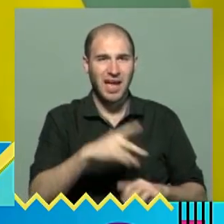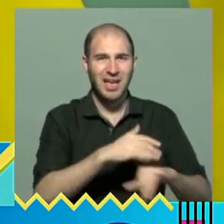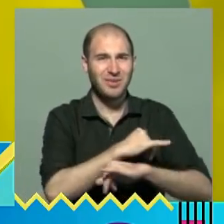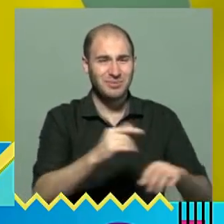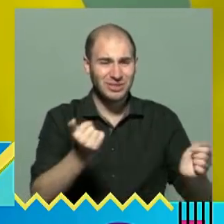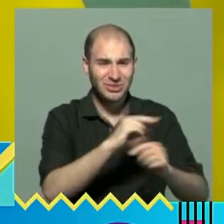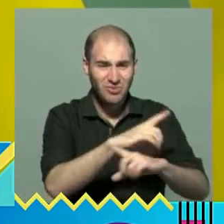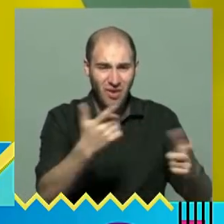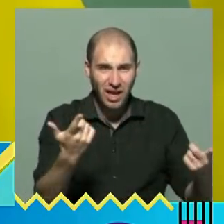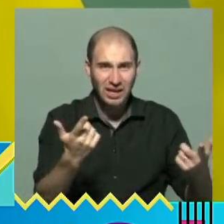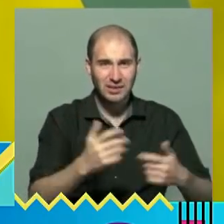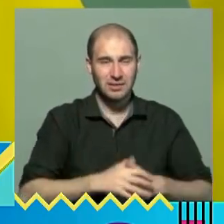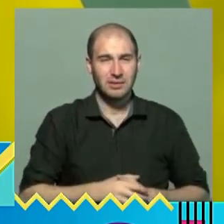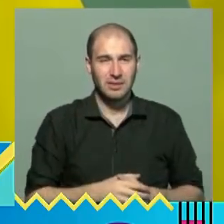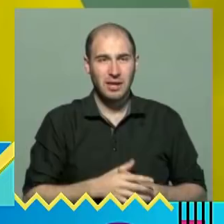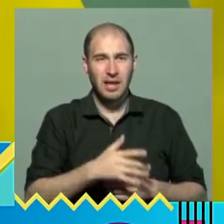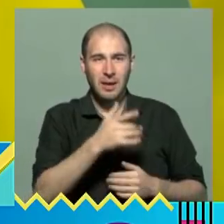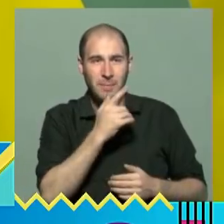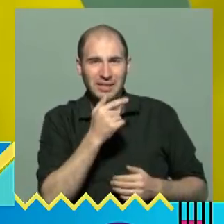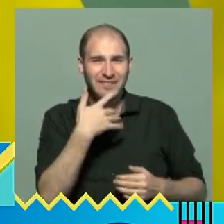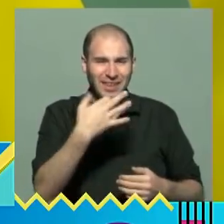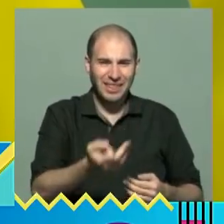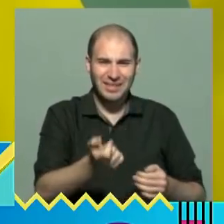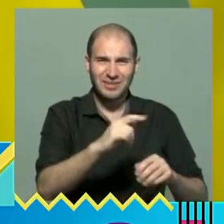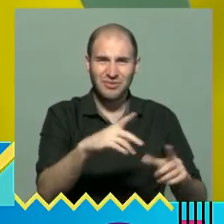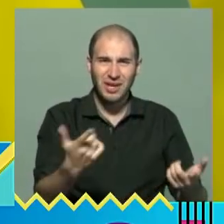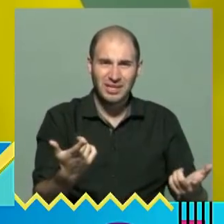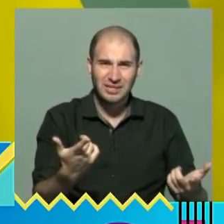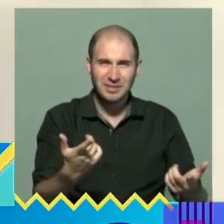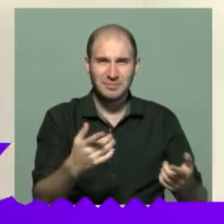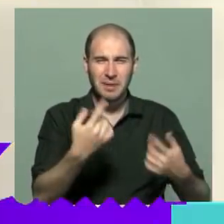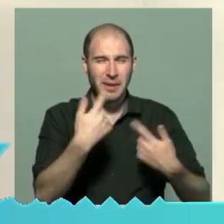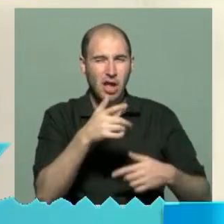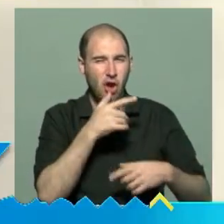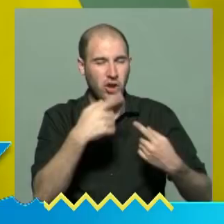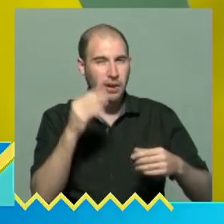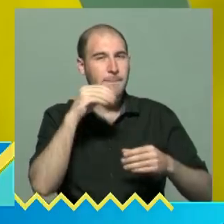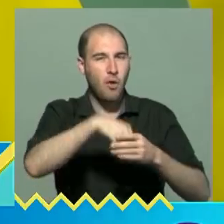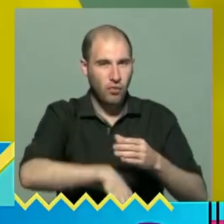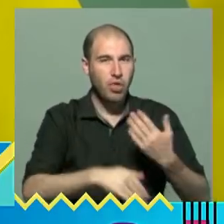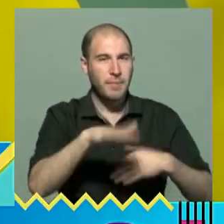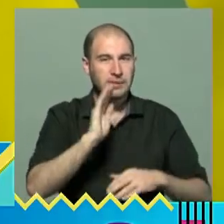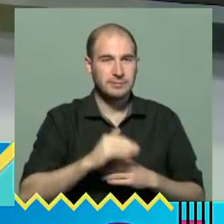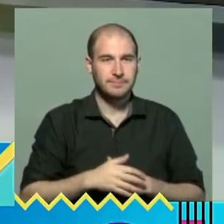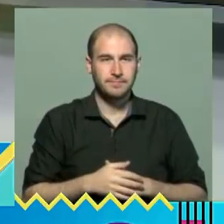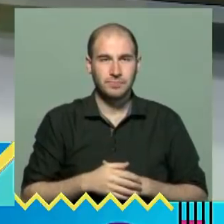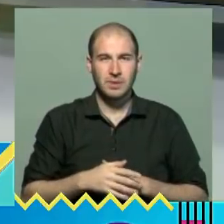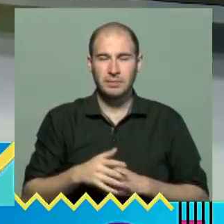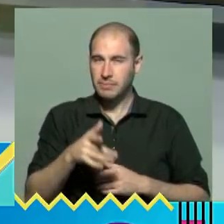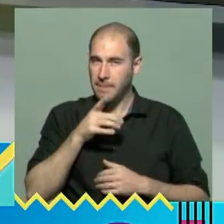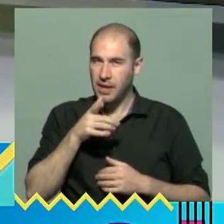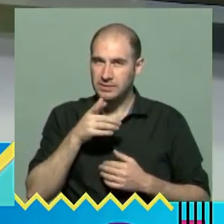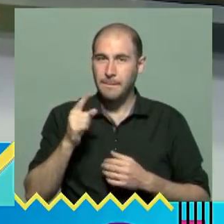desinformación del tema, como que no es realista. Entonces creo que es algo en lo que hay que profundizar, definitivamente. Yo creo